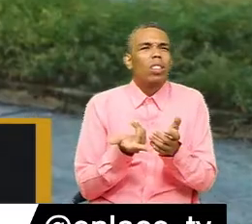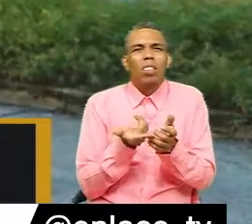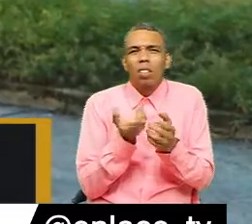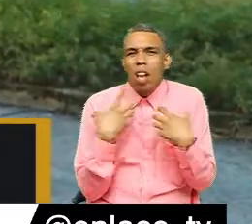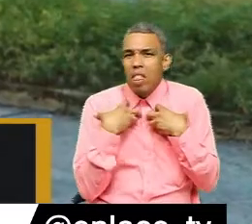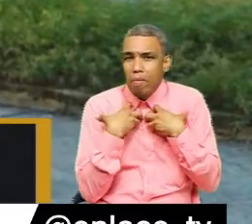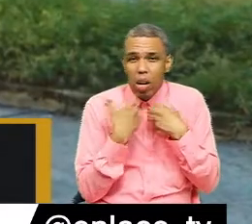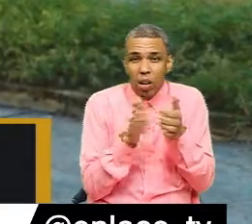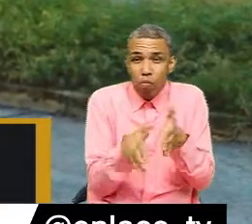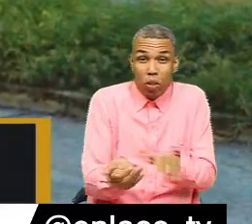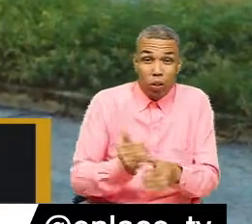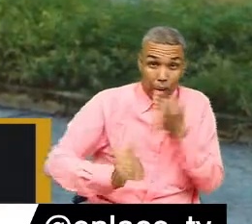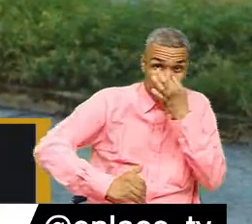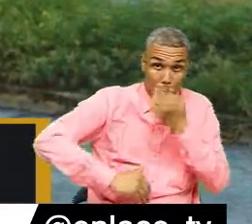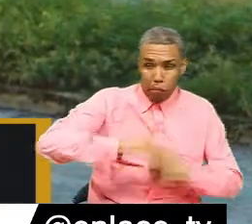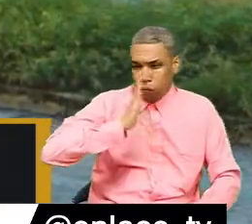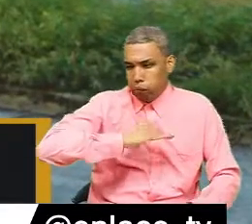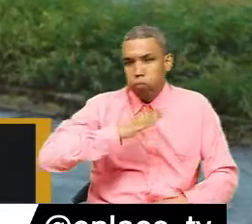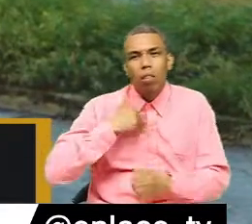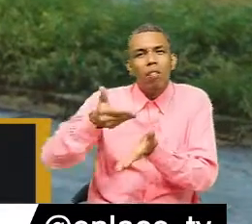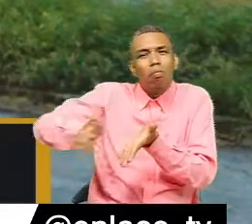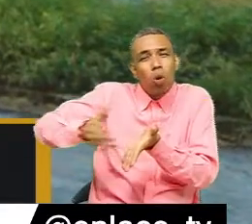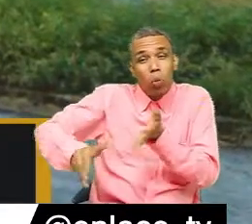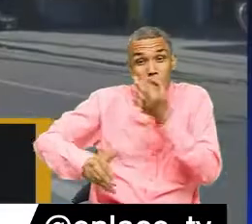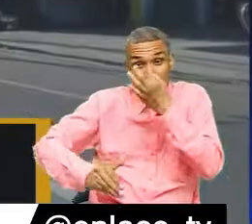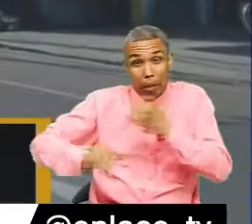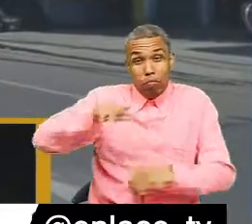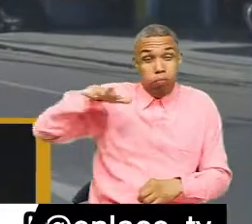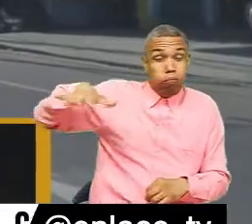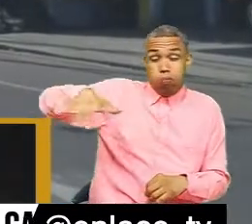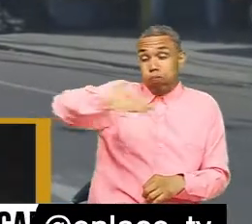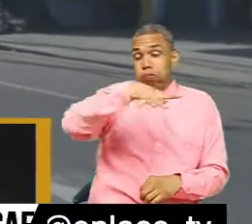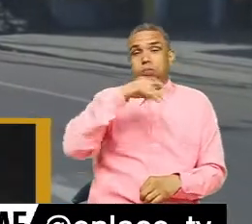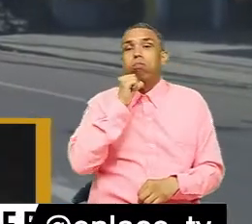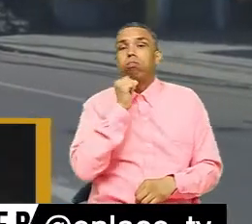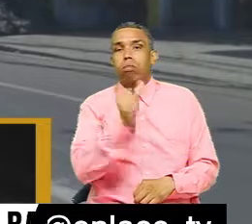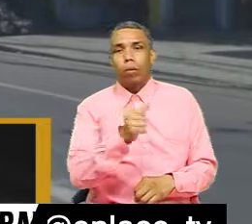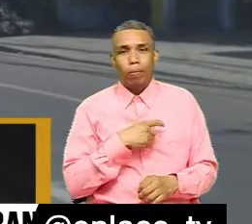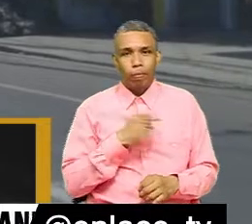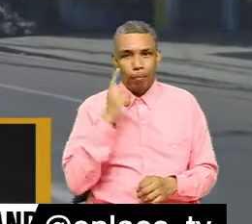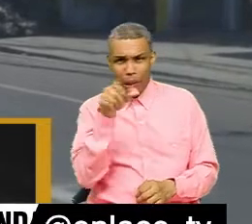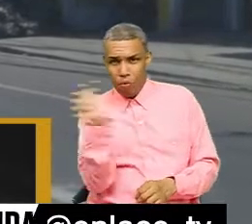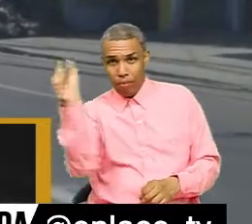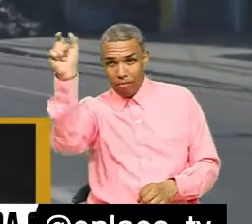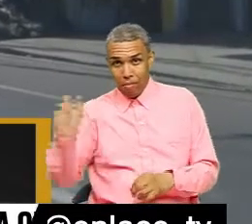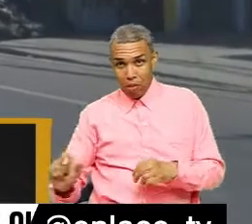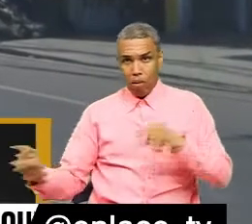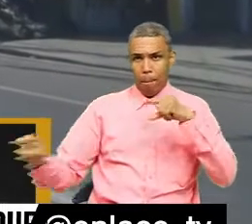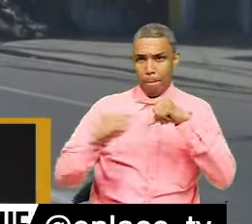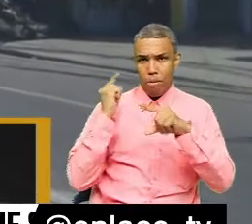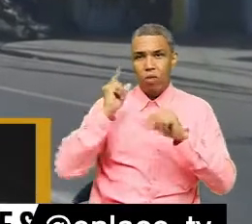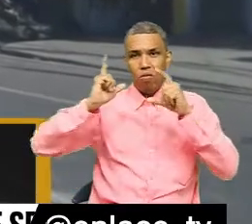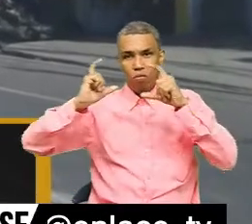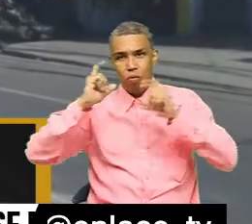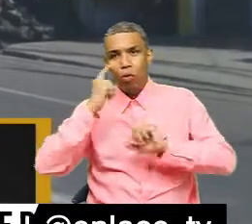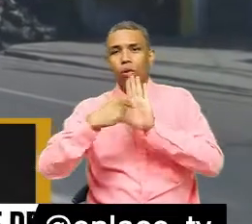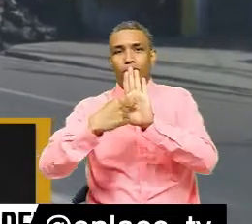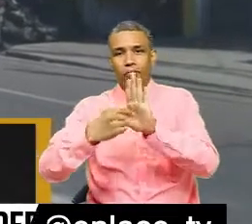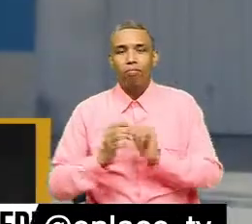muertos y desechos orgánicos, provocando malos olores. El segundo reportero nos envía estas fotografías tomadas en la avenida del